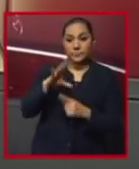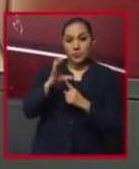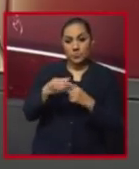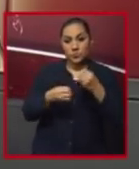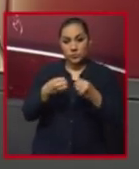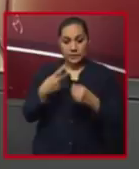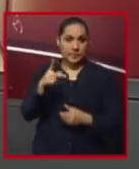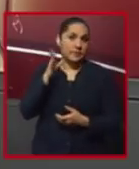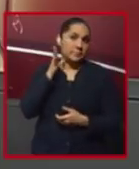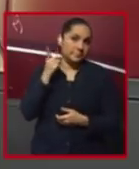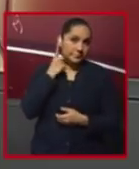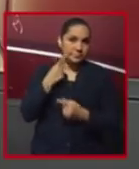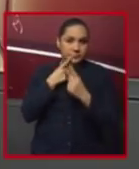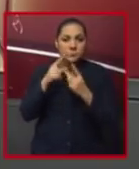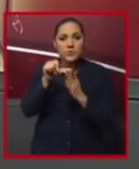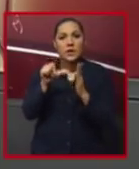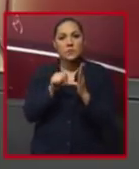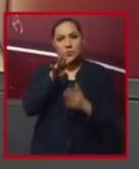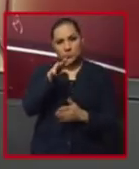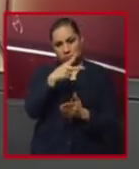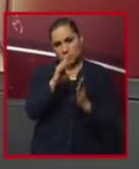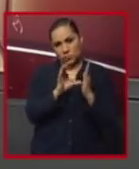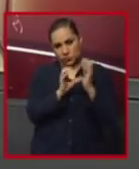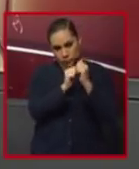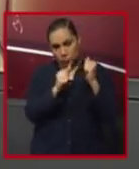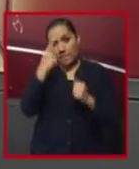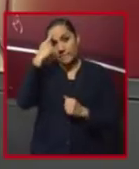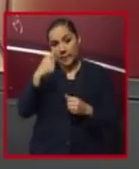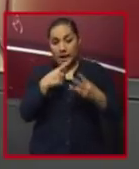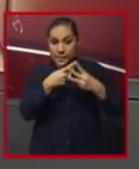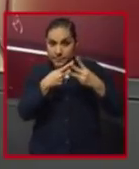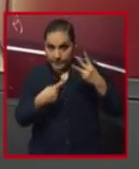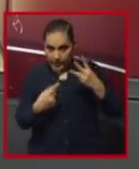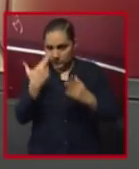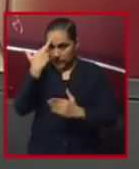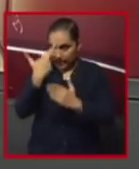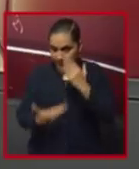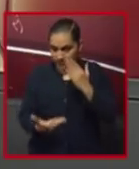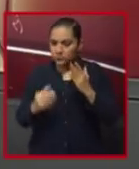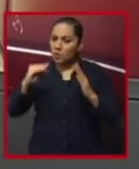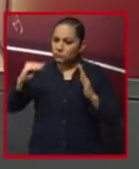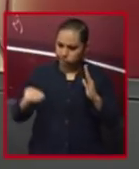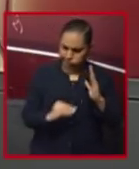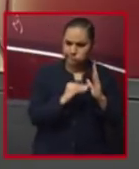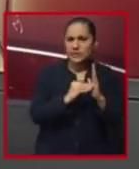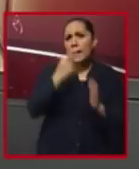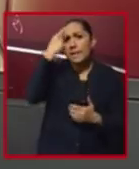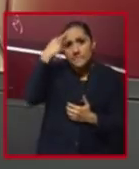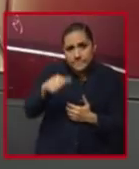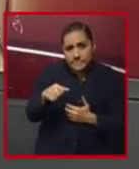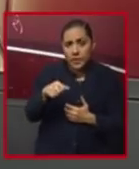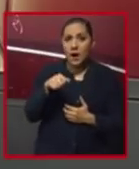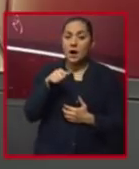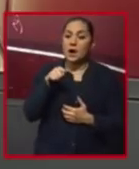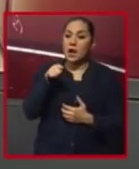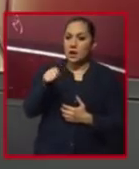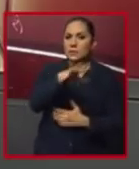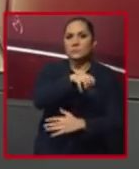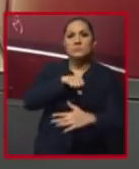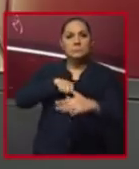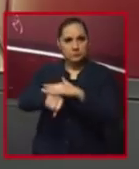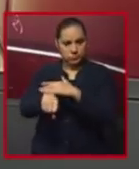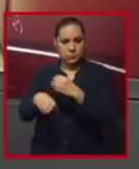artículo 19 de la Carta Magna, en la cual se integran tres nuevos delitos que ameritan prisión preventiva oficiosa: el uso de los programas sociales con